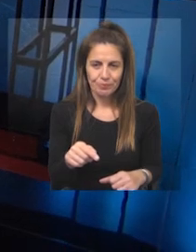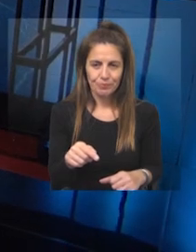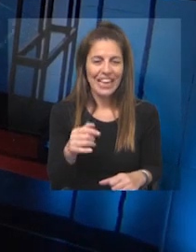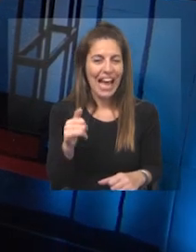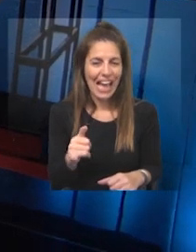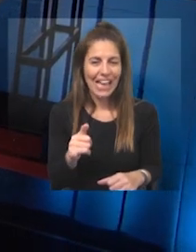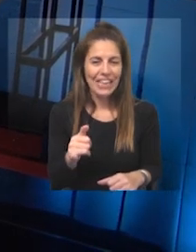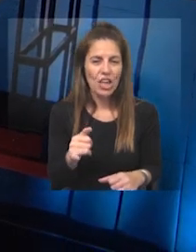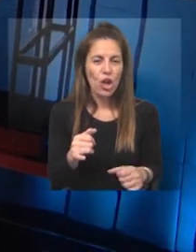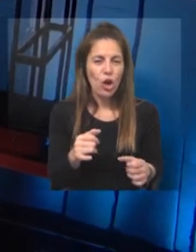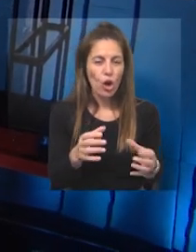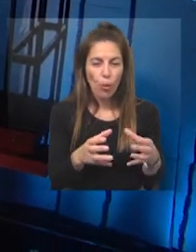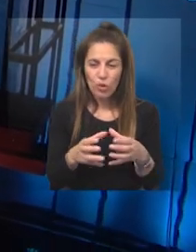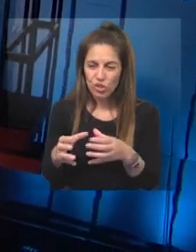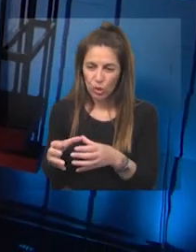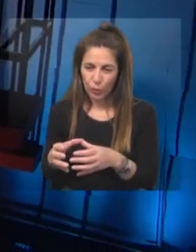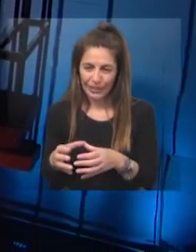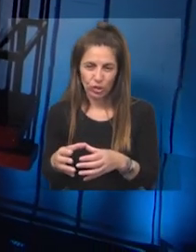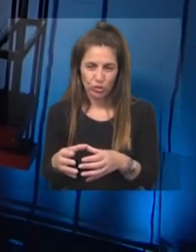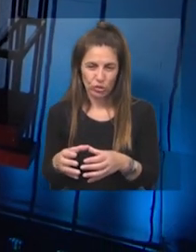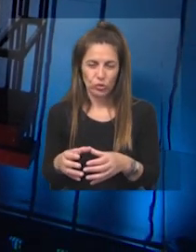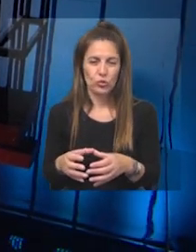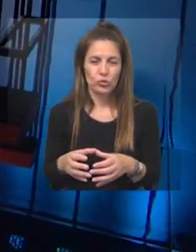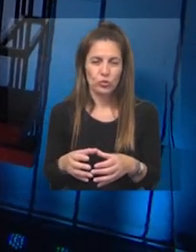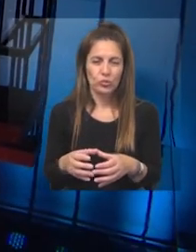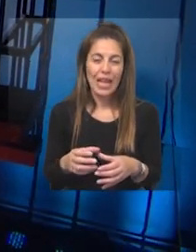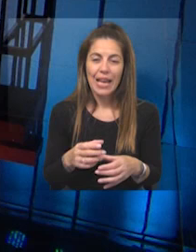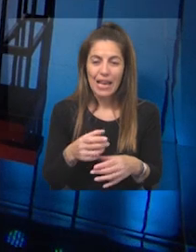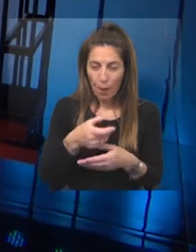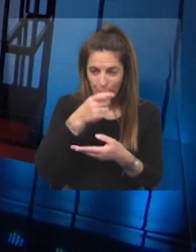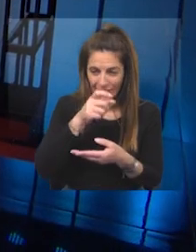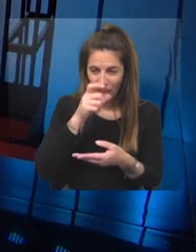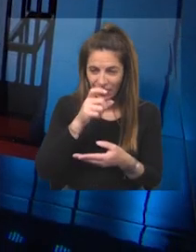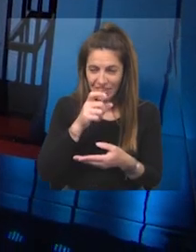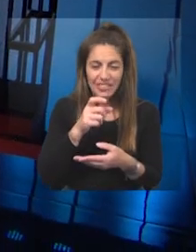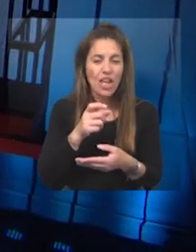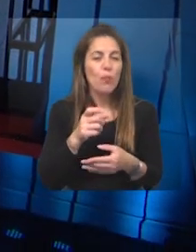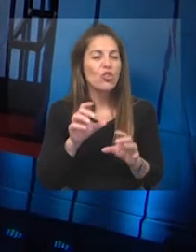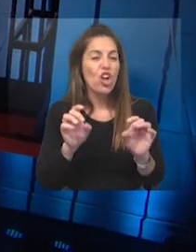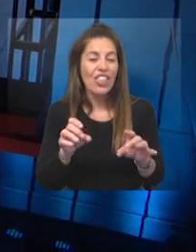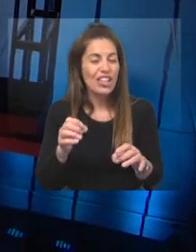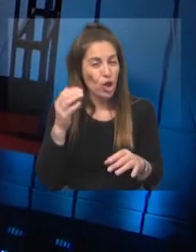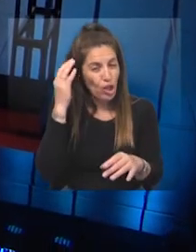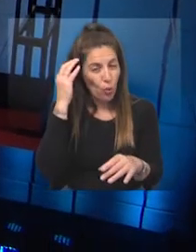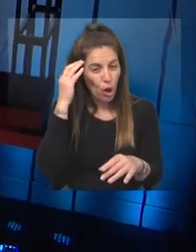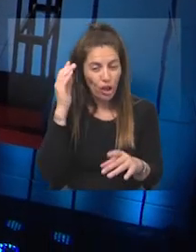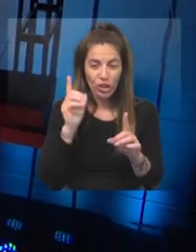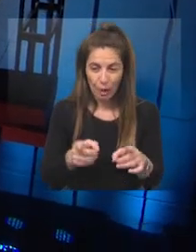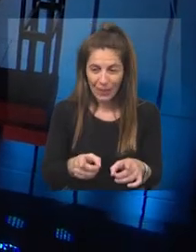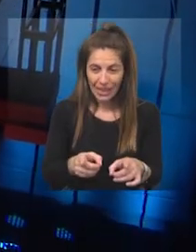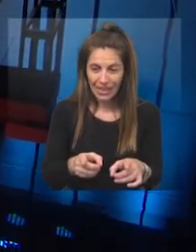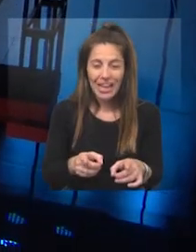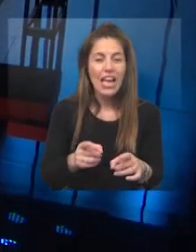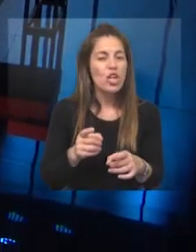hay como circuitos no está la pasta base que genera mucho daño neurológico también y después es un tema